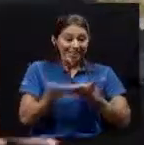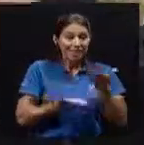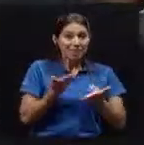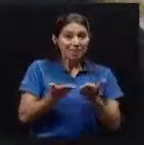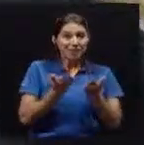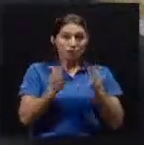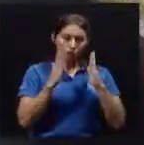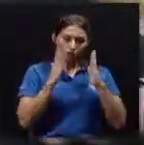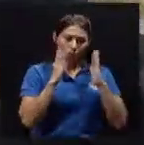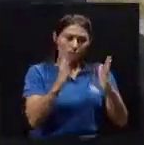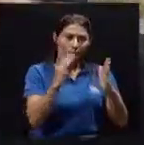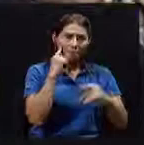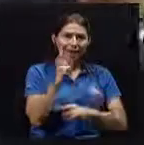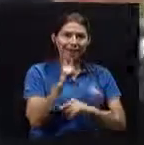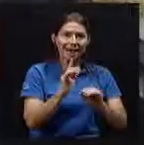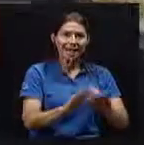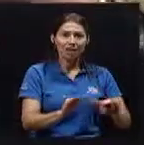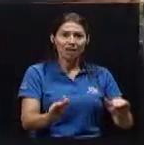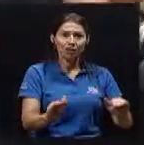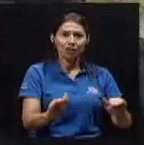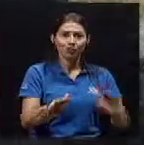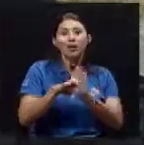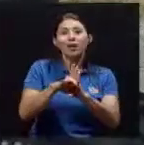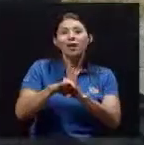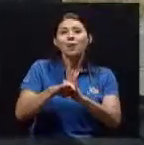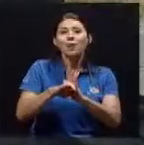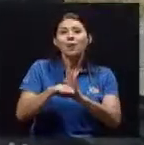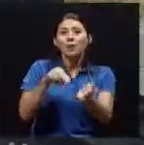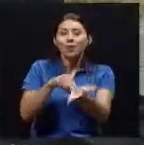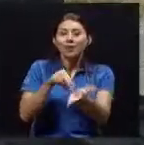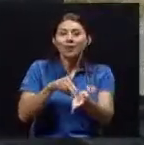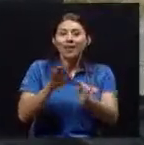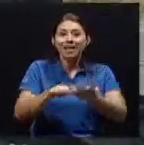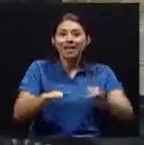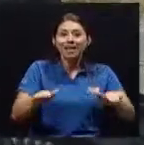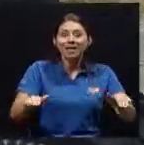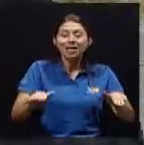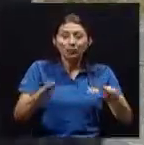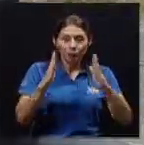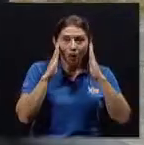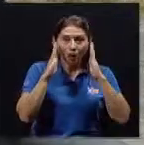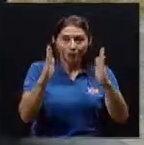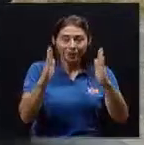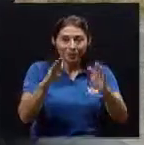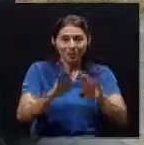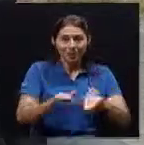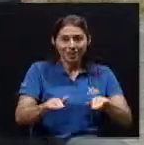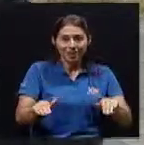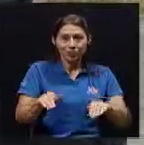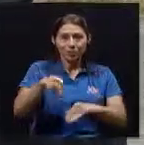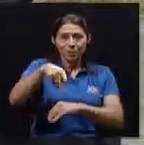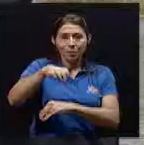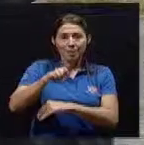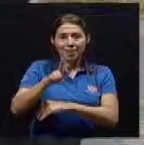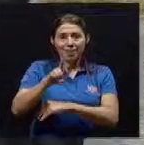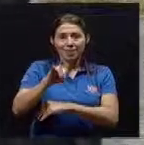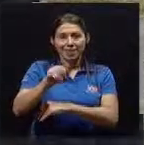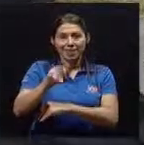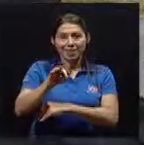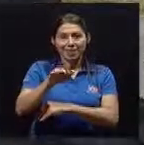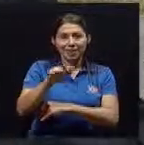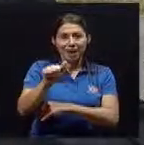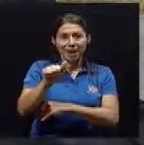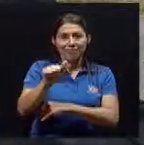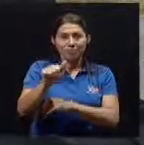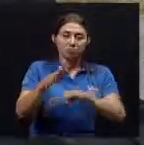Con todo lo que es el servicio del hospital de niños y pediatría en todo el país, y luego los servicios, el resto de los